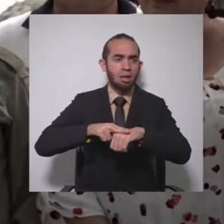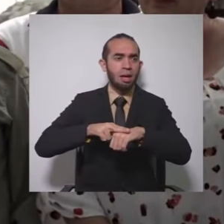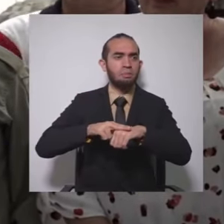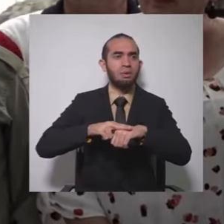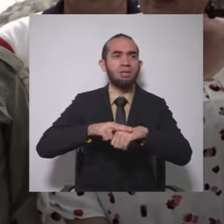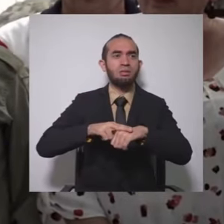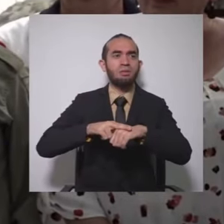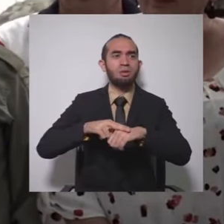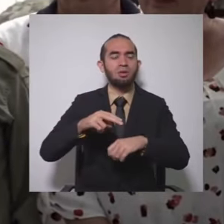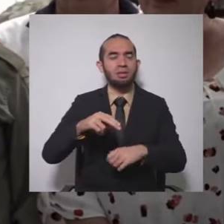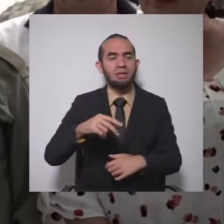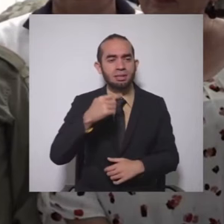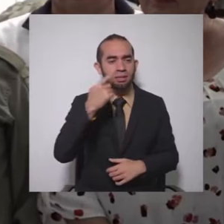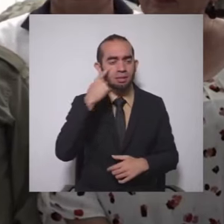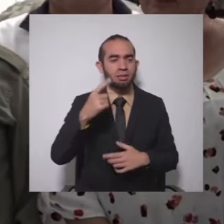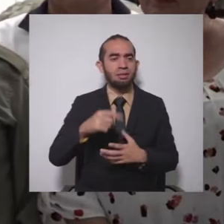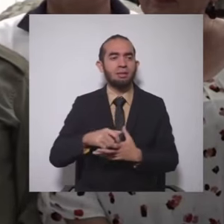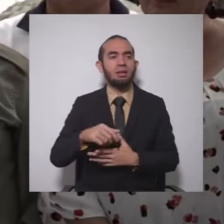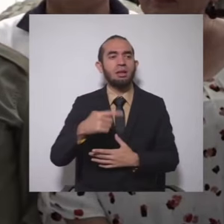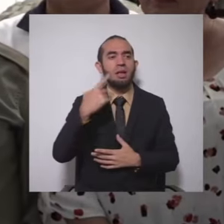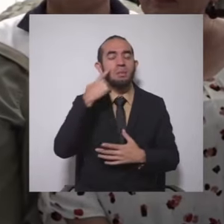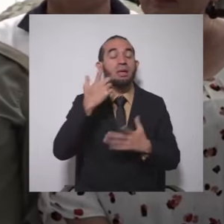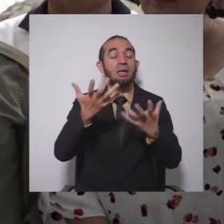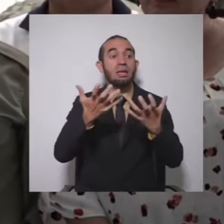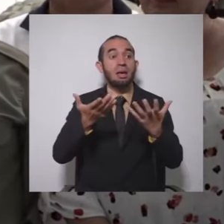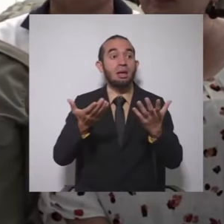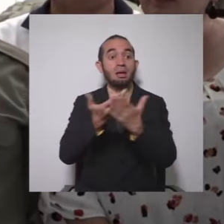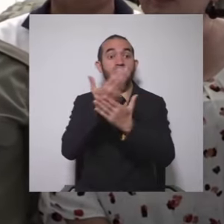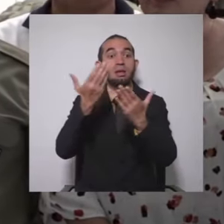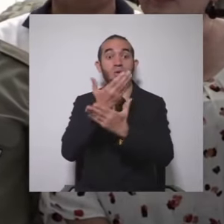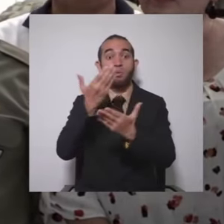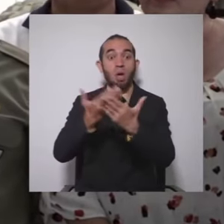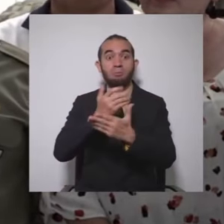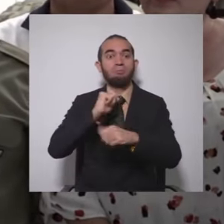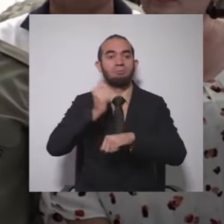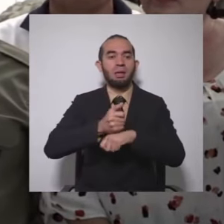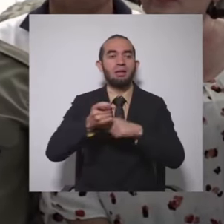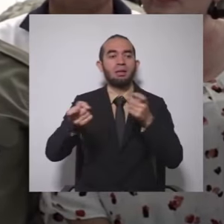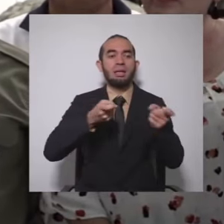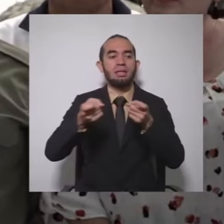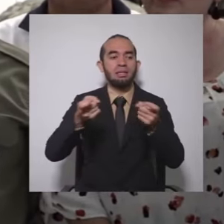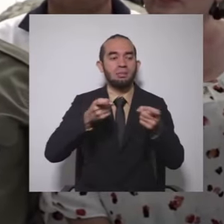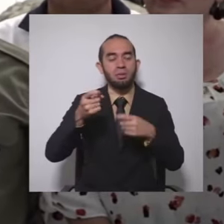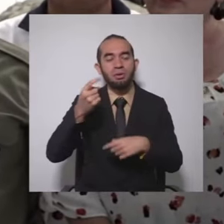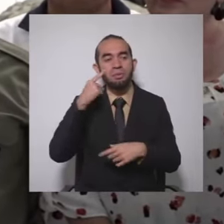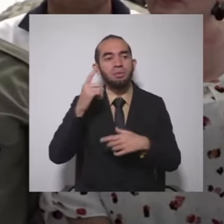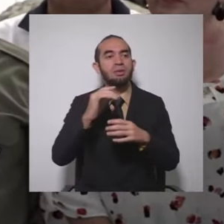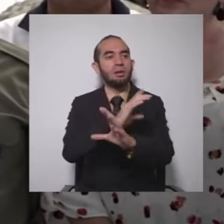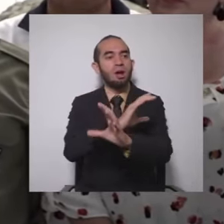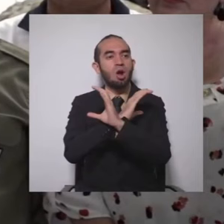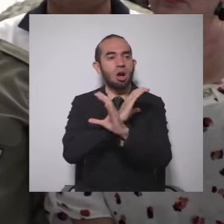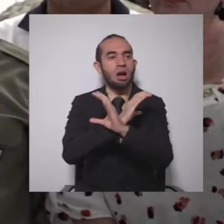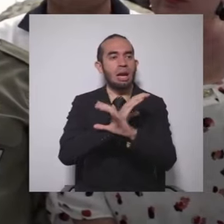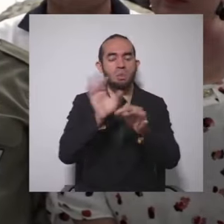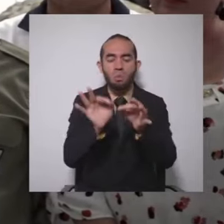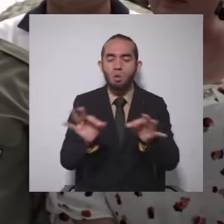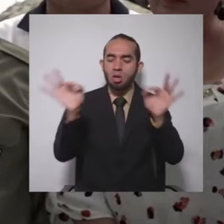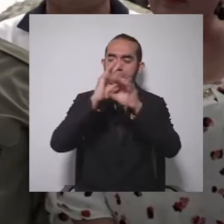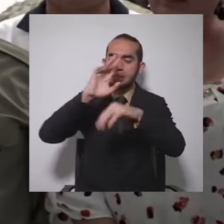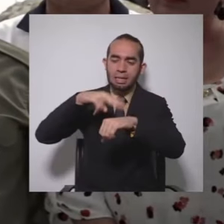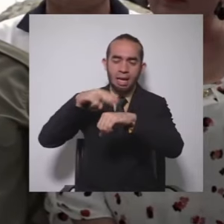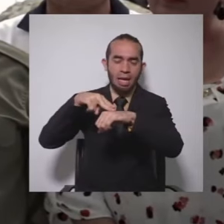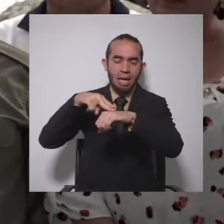protección y mejor manejo para preservar la importancia natural y las bellezas